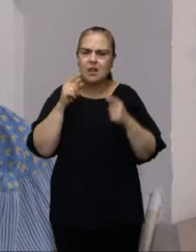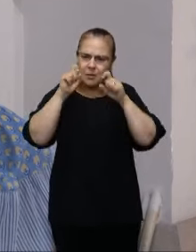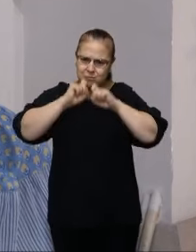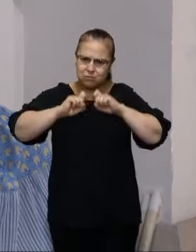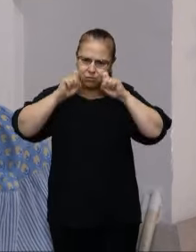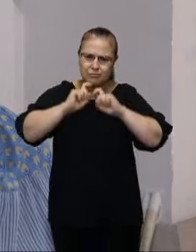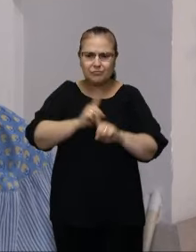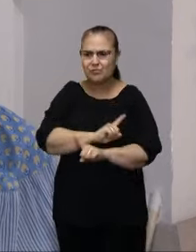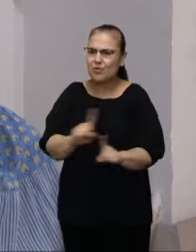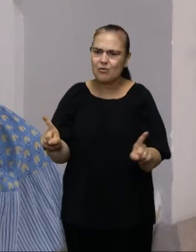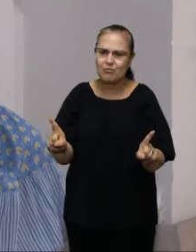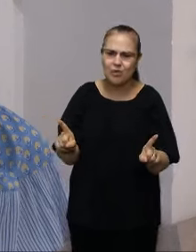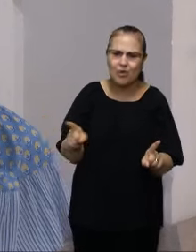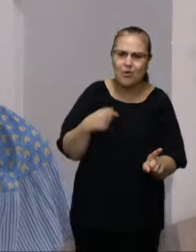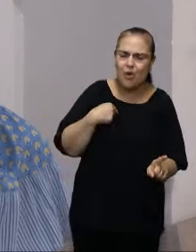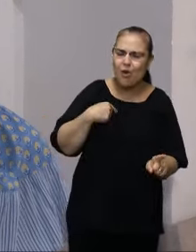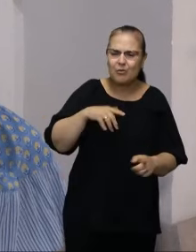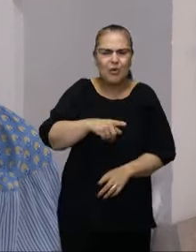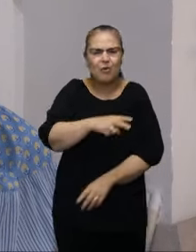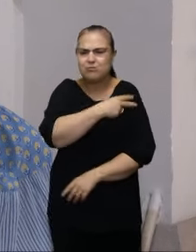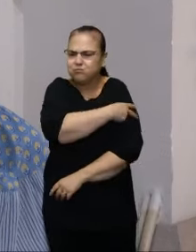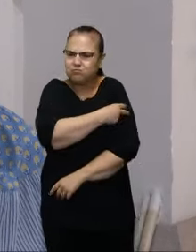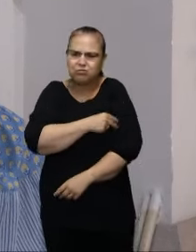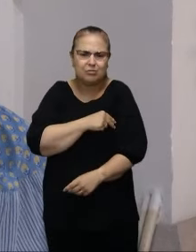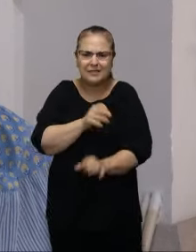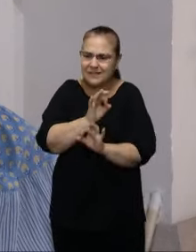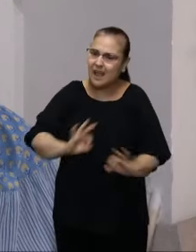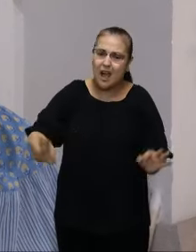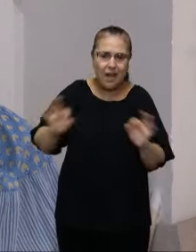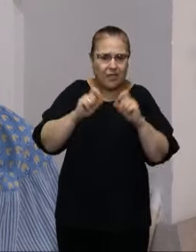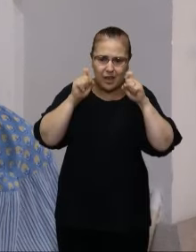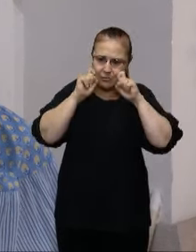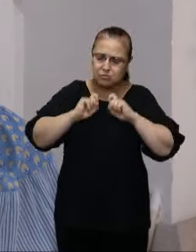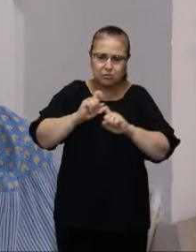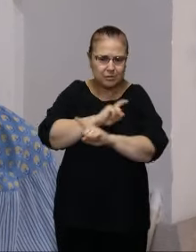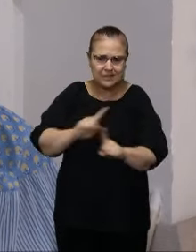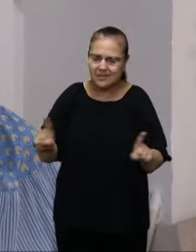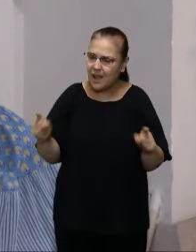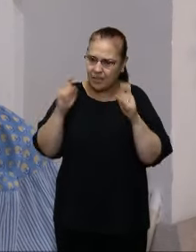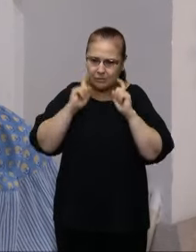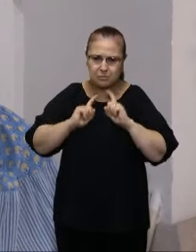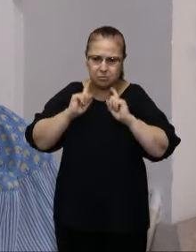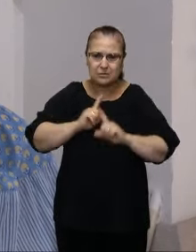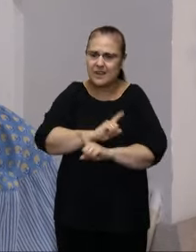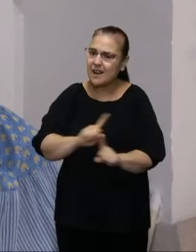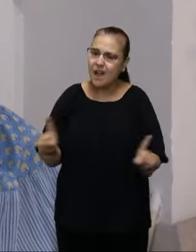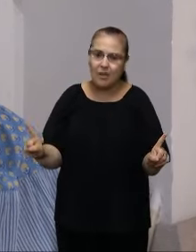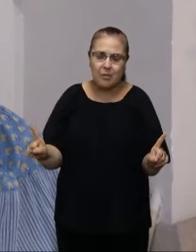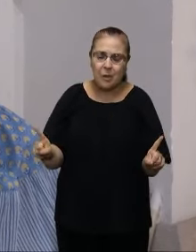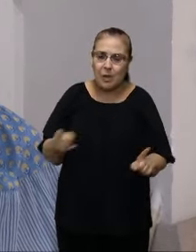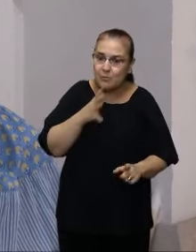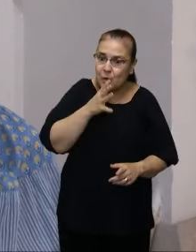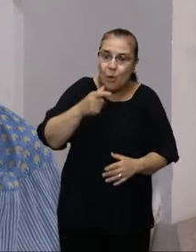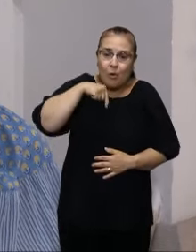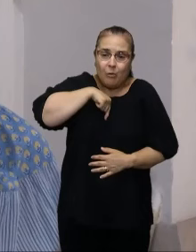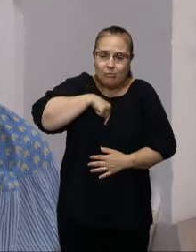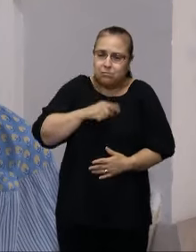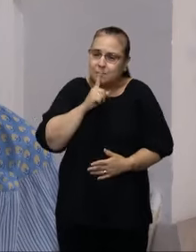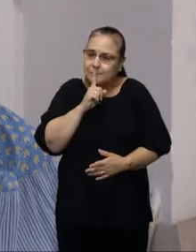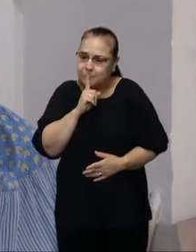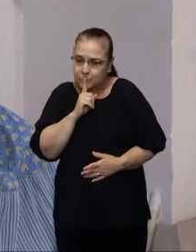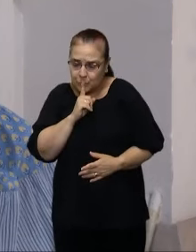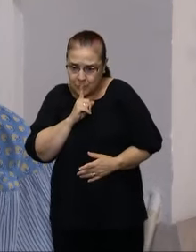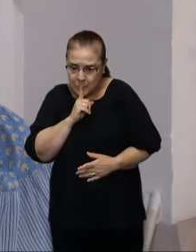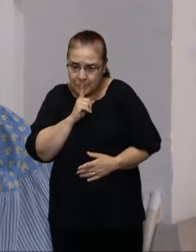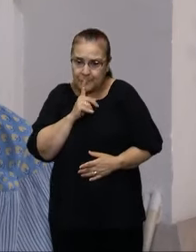lamentación. No hagas duelo, no llores, no derrames lágrimas. Suspira en silencio, no